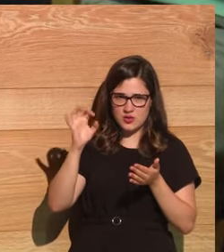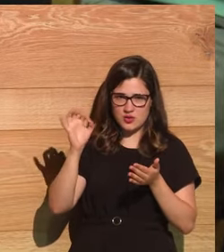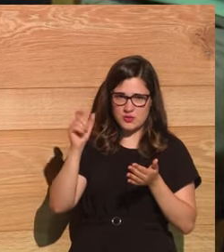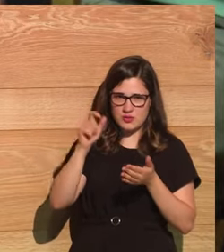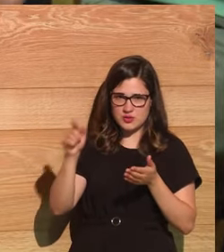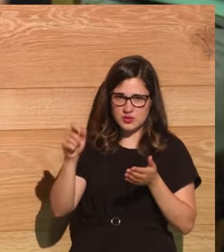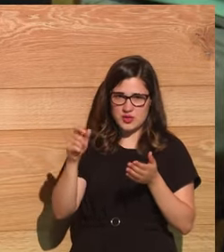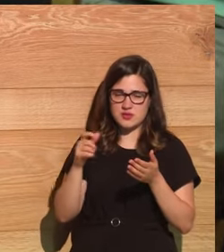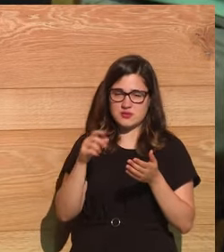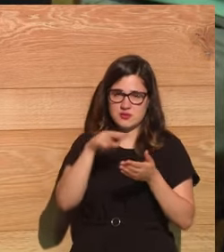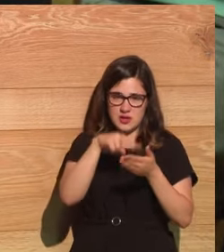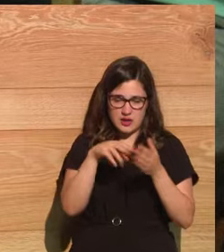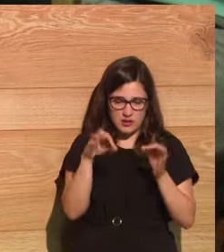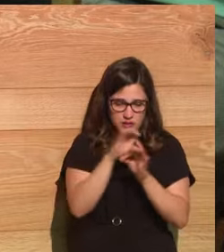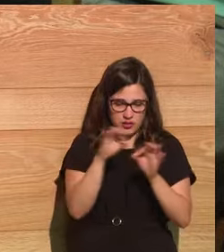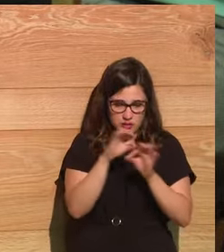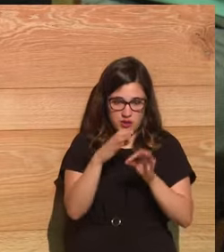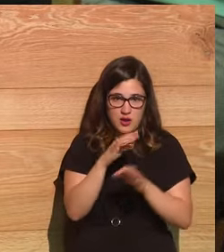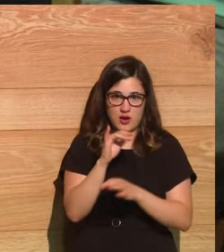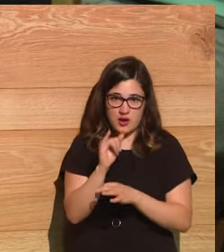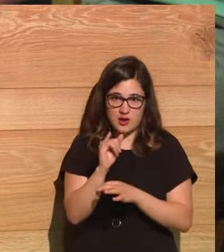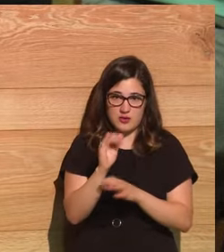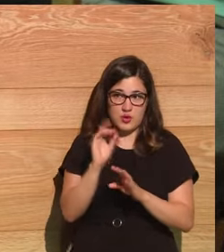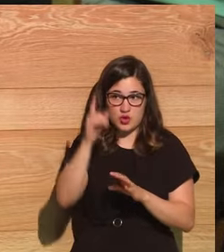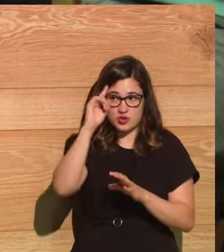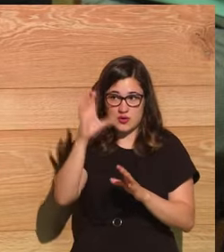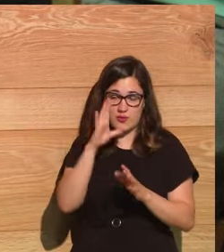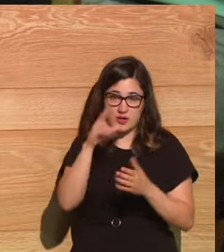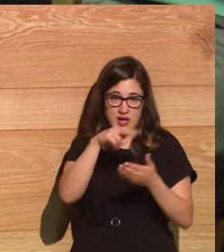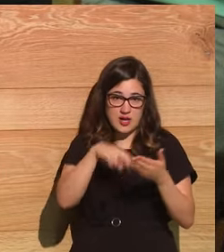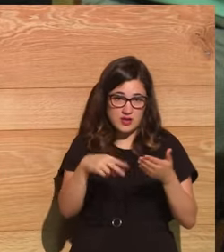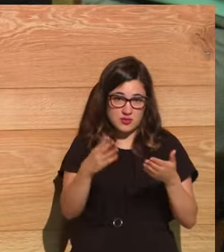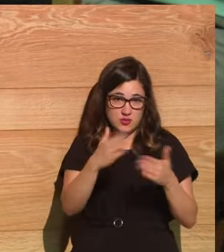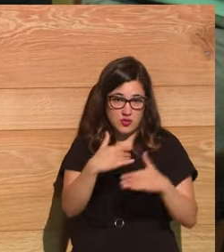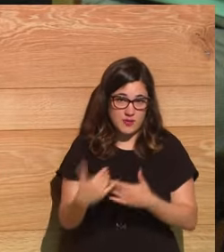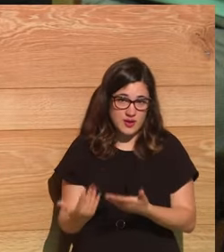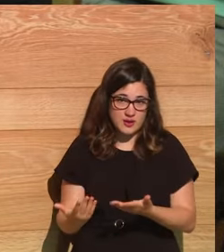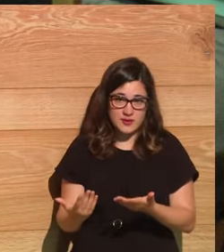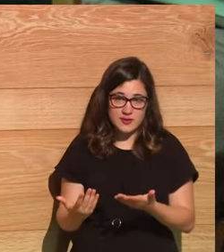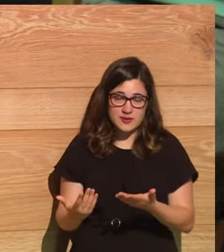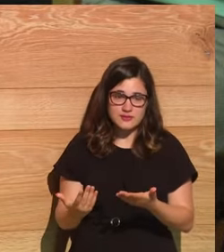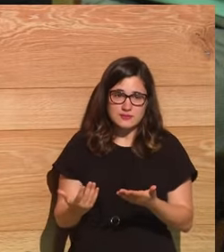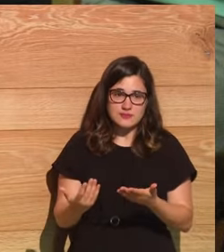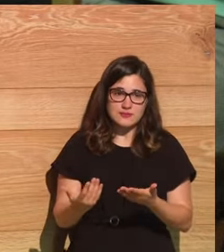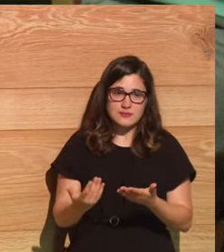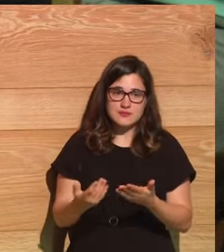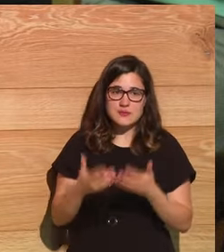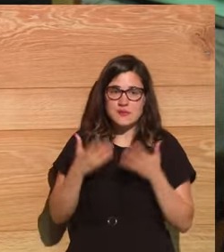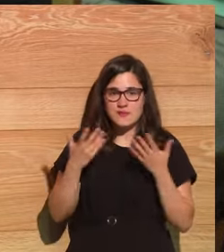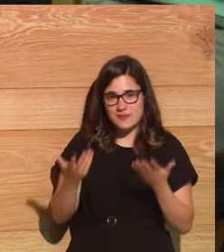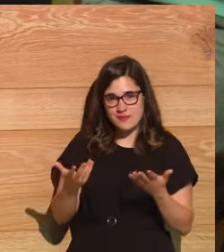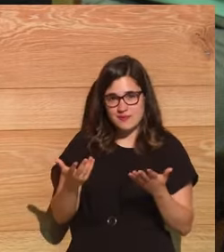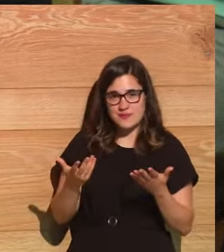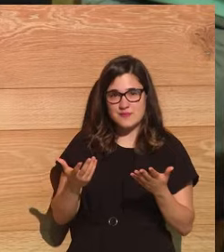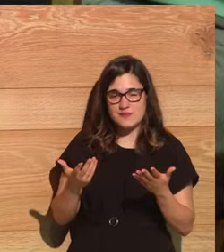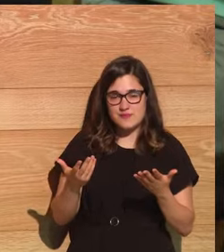que pasa es que no lo sabían porque no había nada que leer, ¿vale? Entonces, haciendo